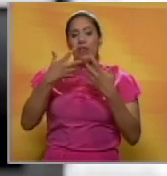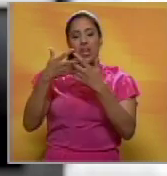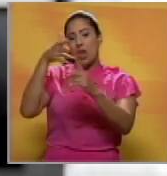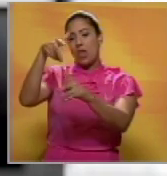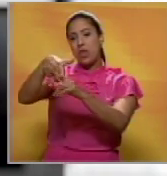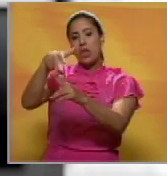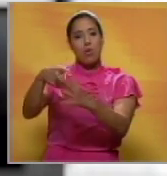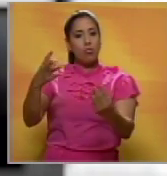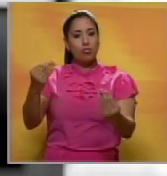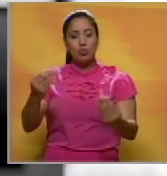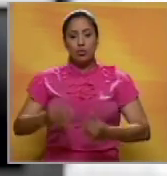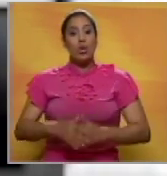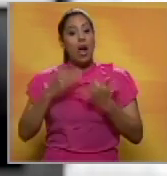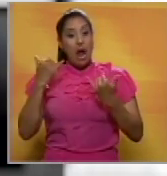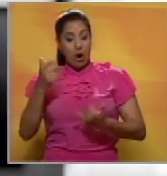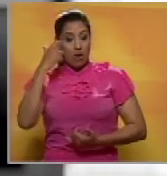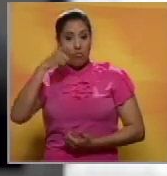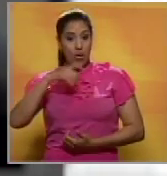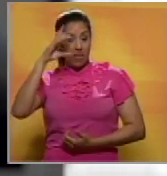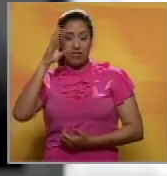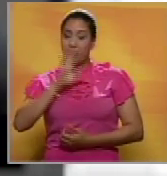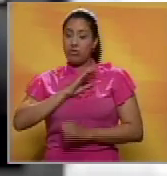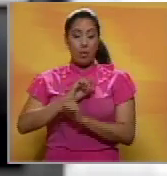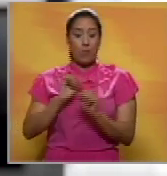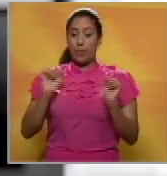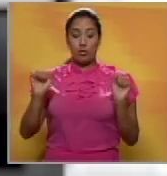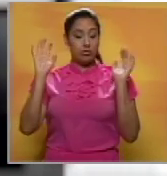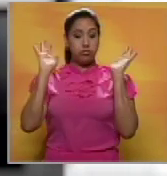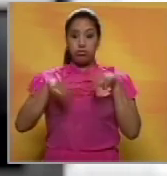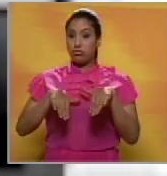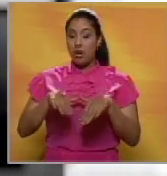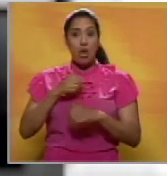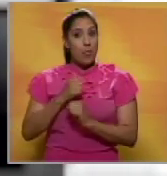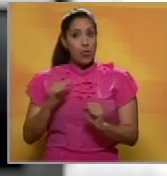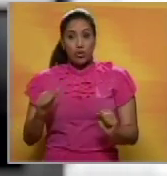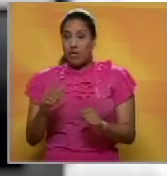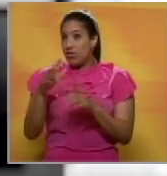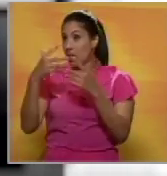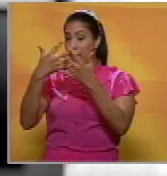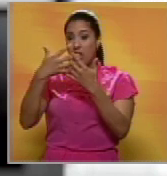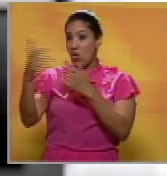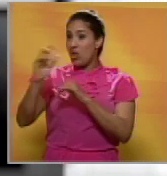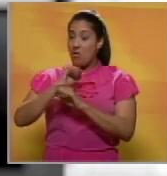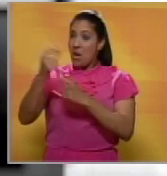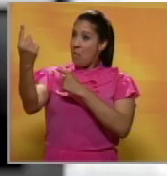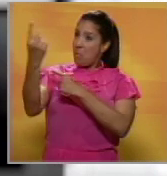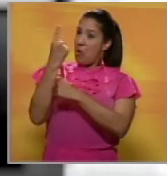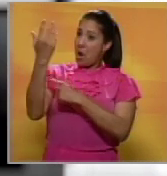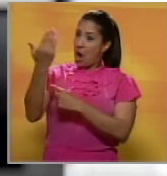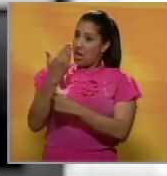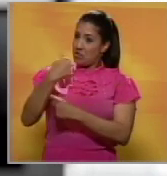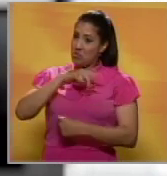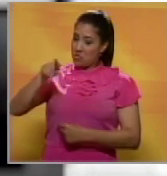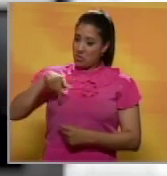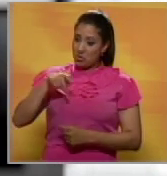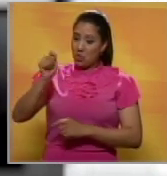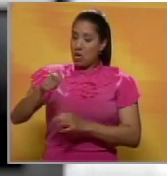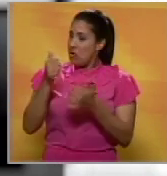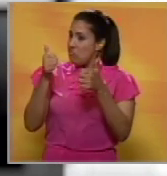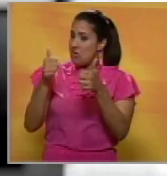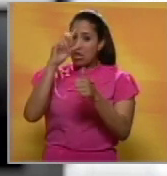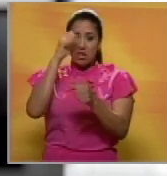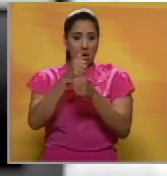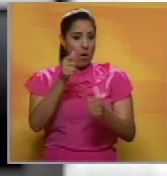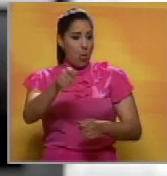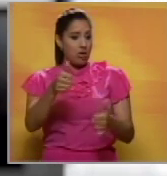imperial estadounidense. Para Rodríguez es inaudito e inadmisible que Estados Unidos imponga sanciones a un poder público soberano